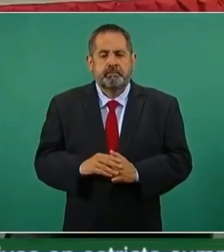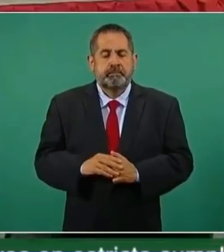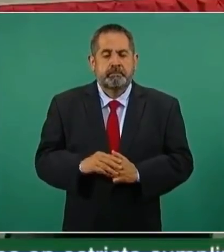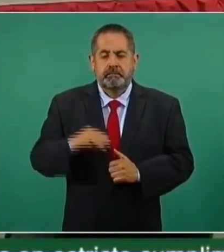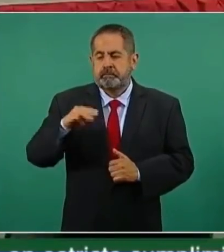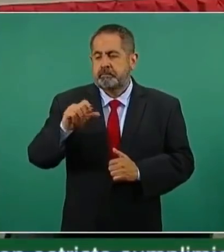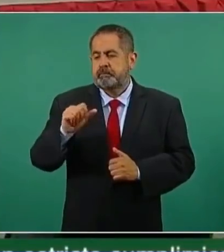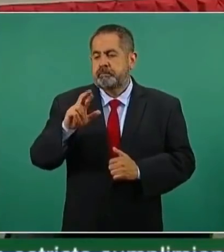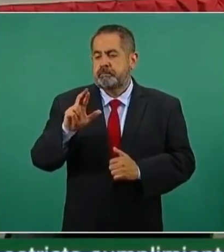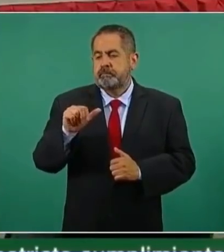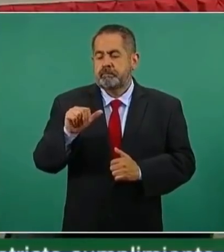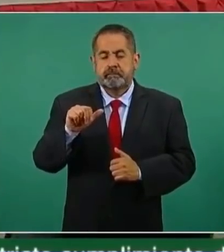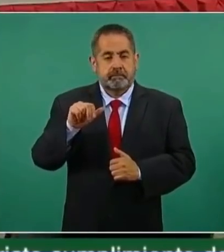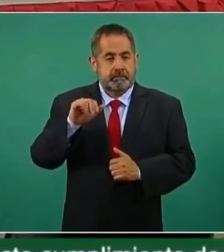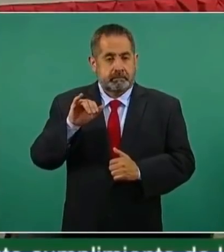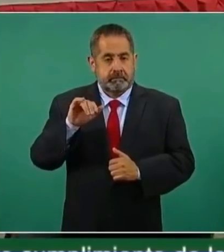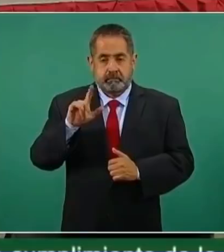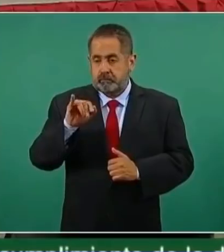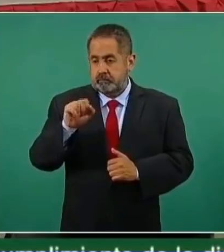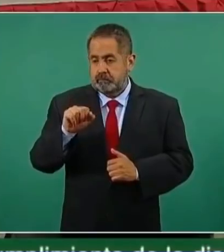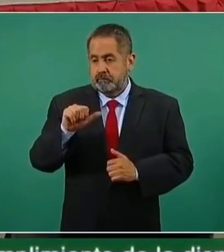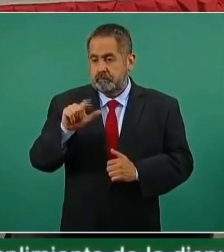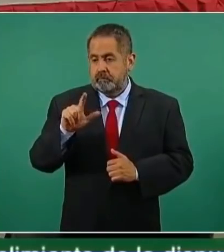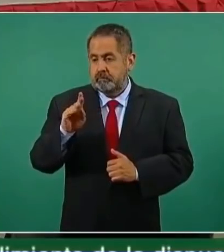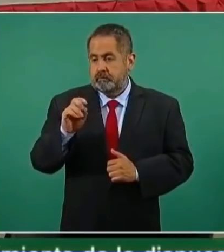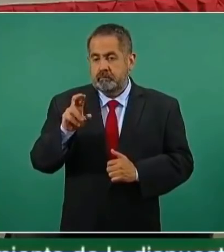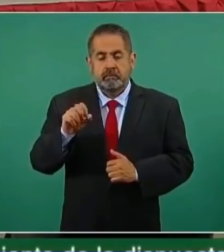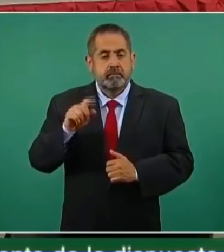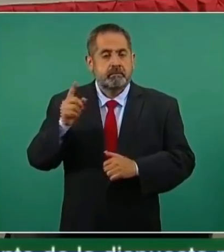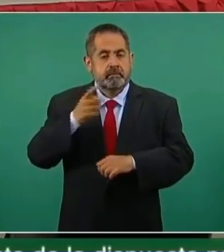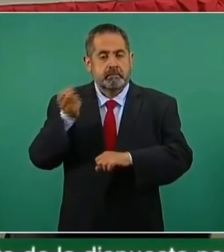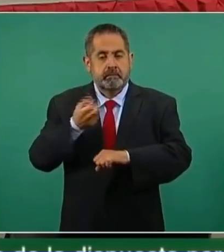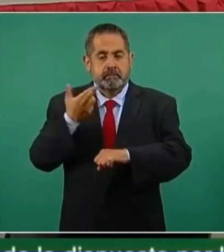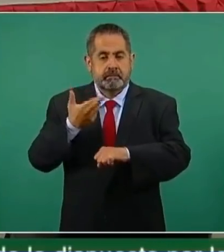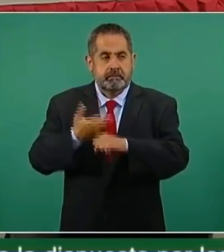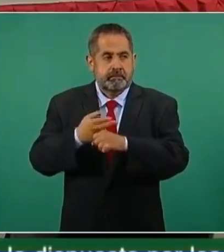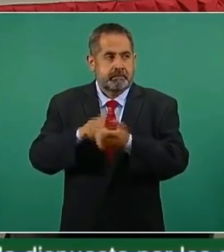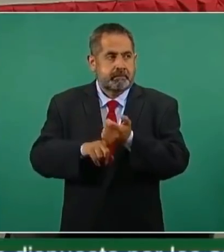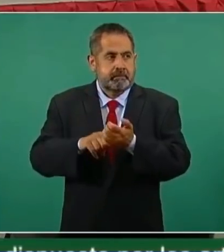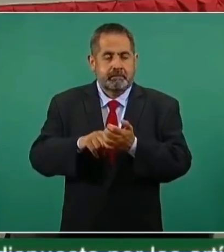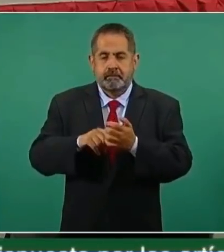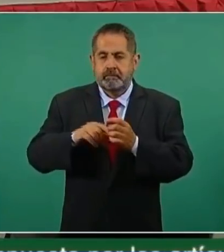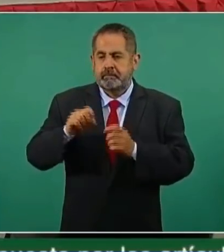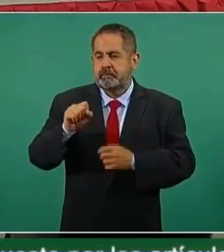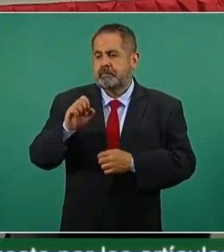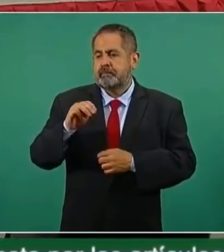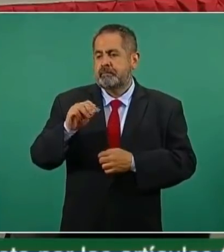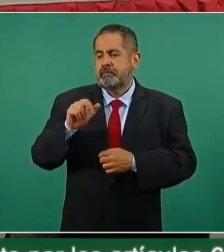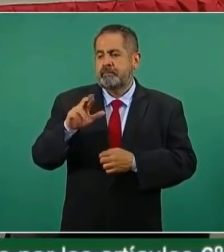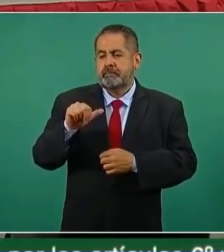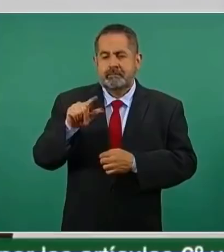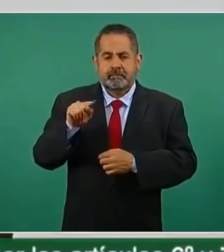María Luisa Albores González, que es la secretaria de Medio Ambiente y Recursos Naturales.